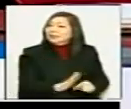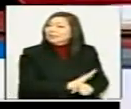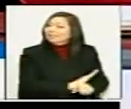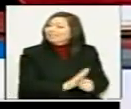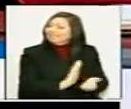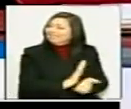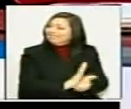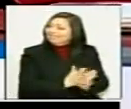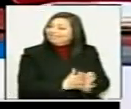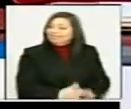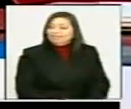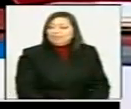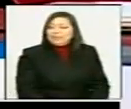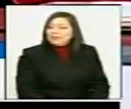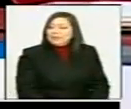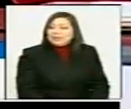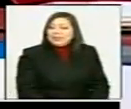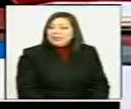contrario.